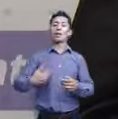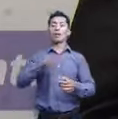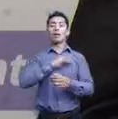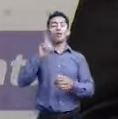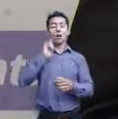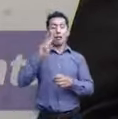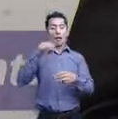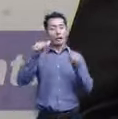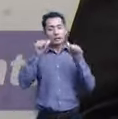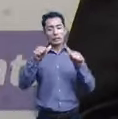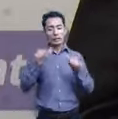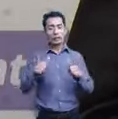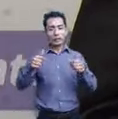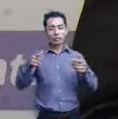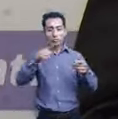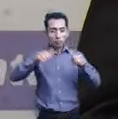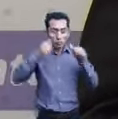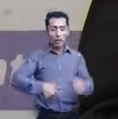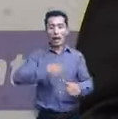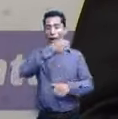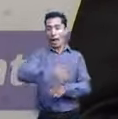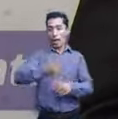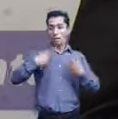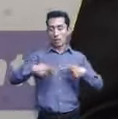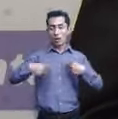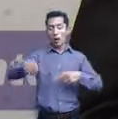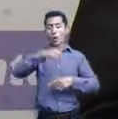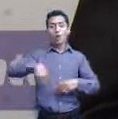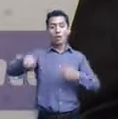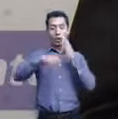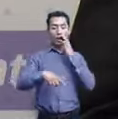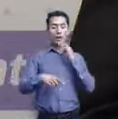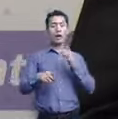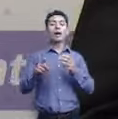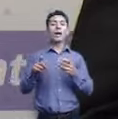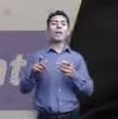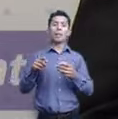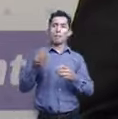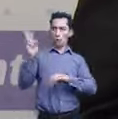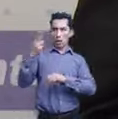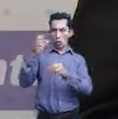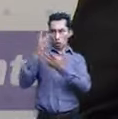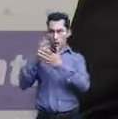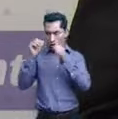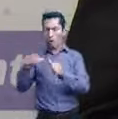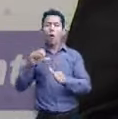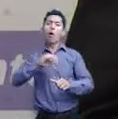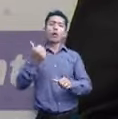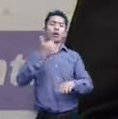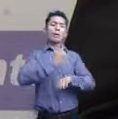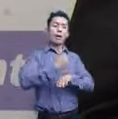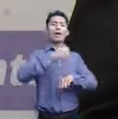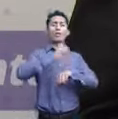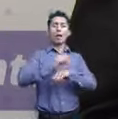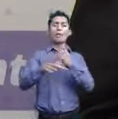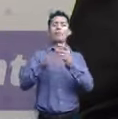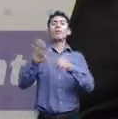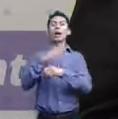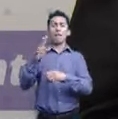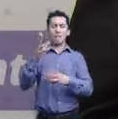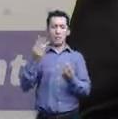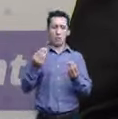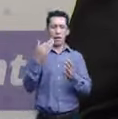va a preocupar y ocupar por cada uno de ustedes, y no solo en el nivel, en ese nivel, sino en todos los niveles, porque hoy vemos